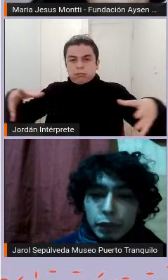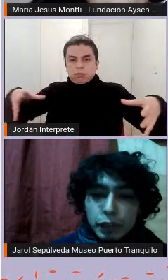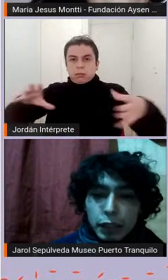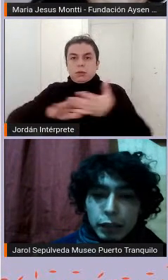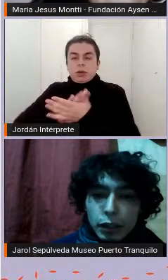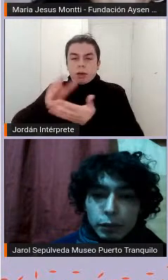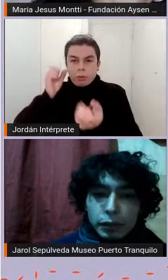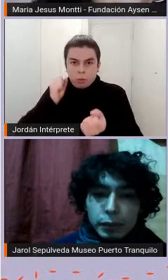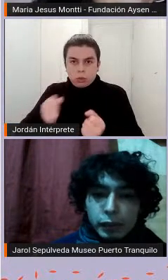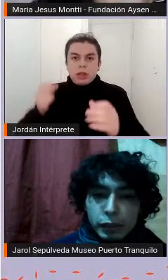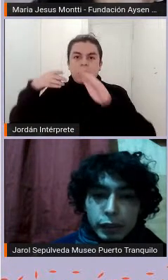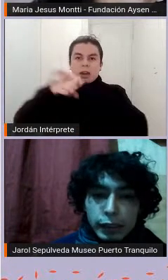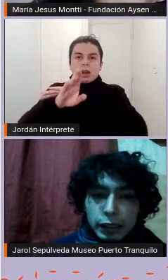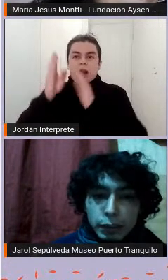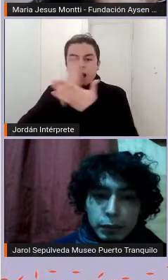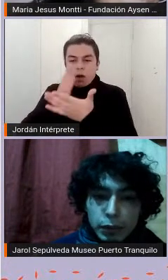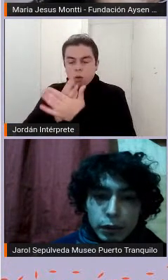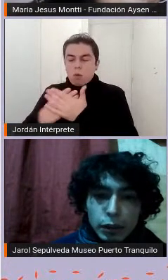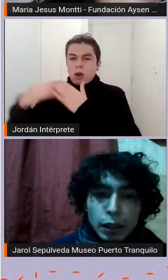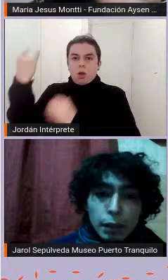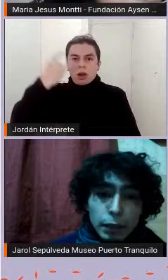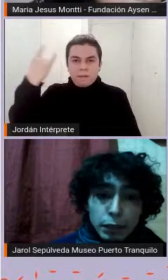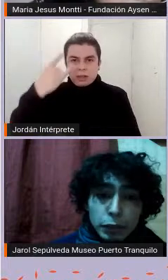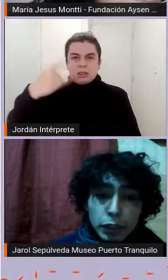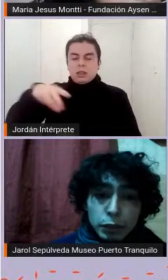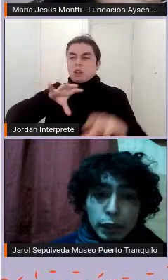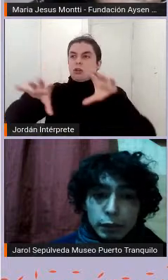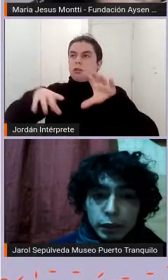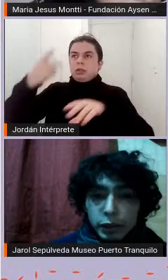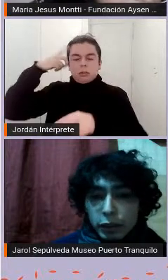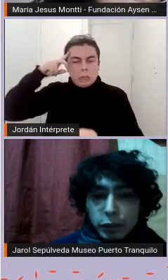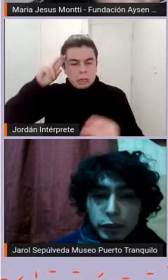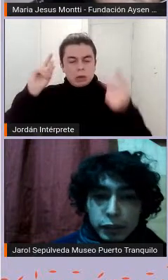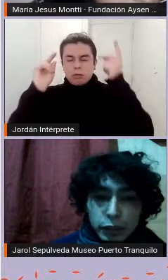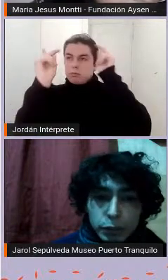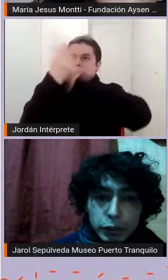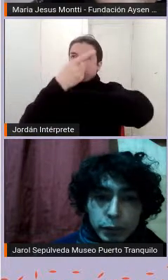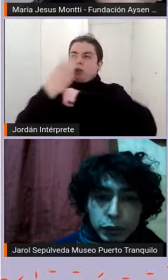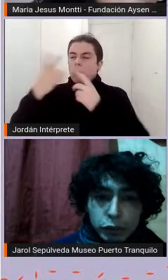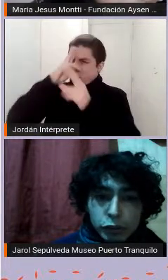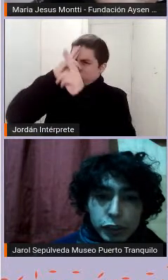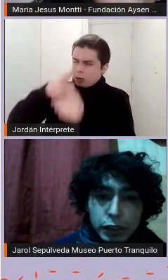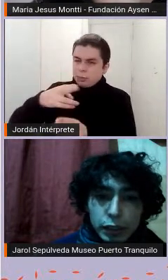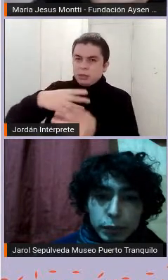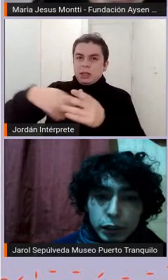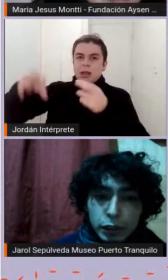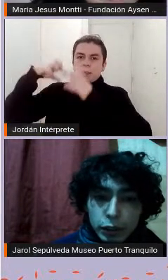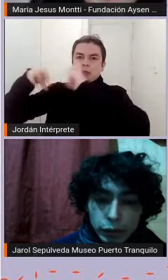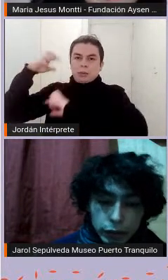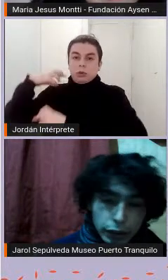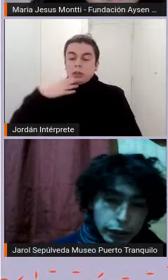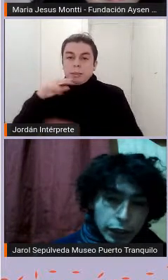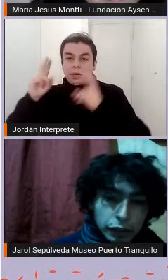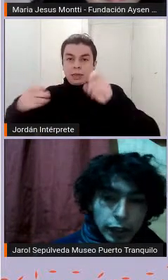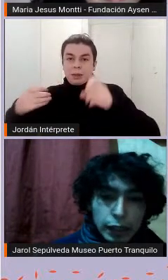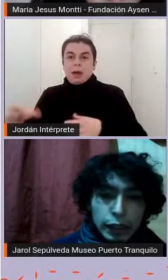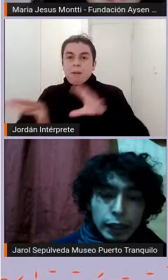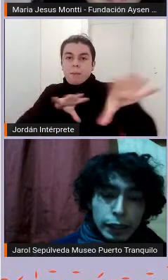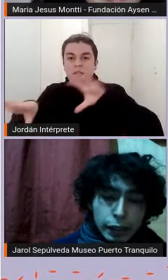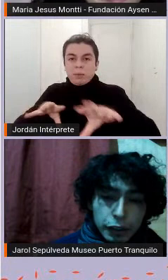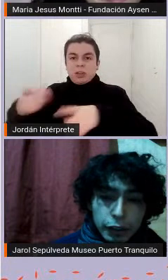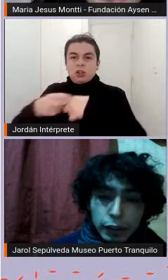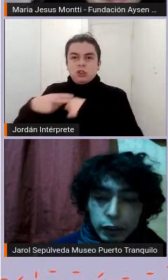van modificando en cómo se percibe este mismo patrimonio natural. Y sin duda, cierto, los movimientos sociales y políticos, tanto a nivel